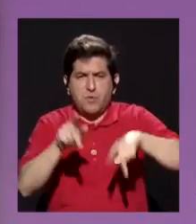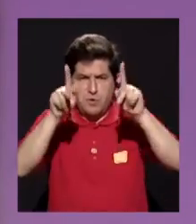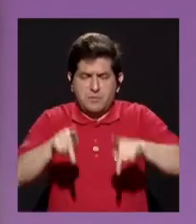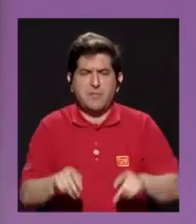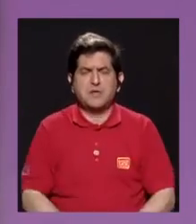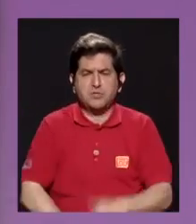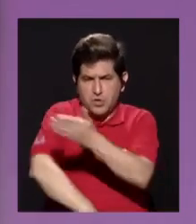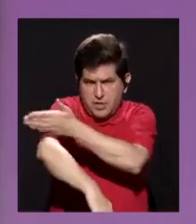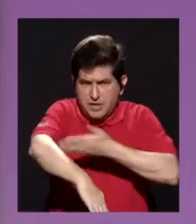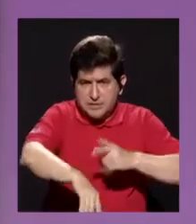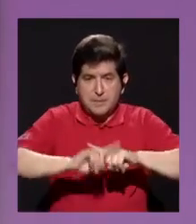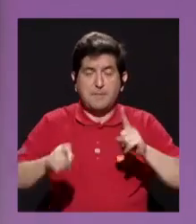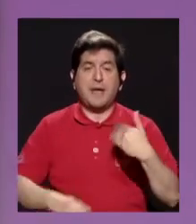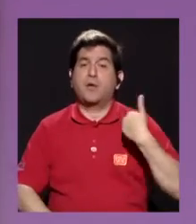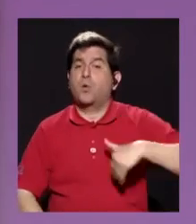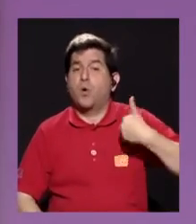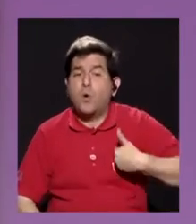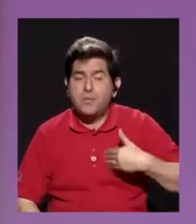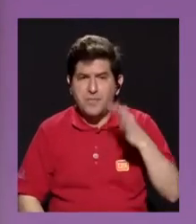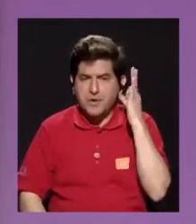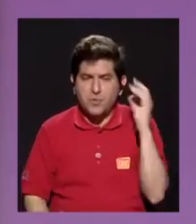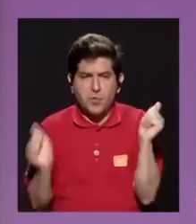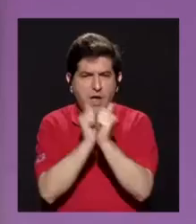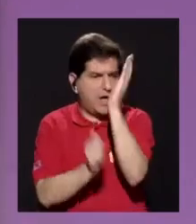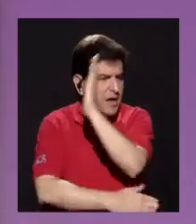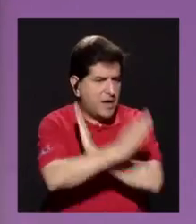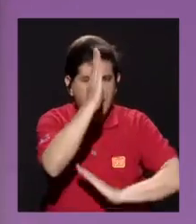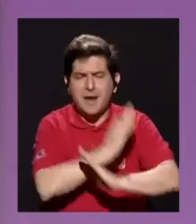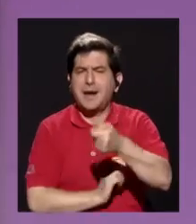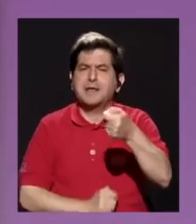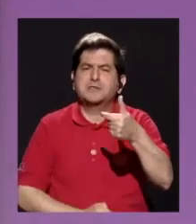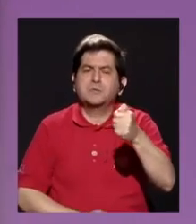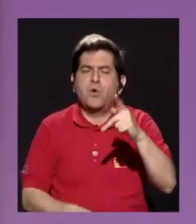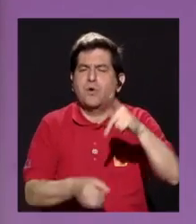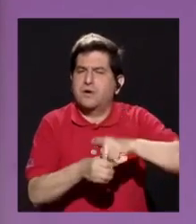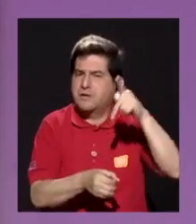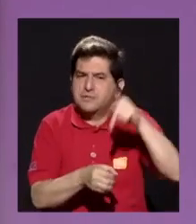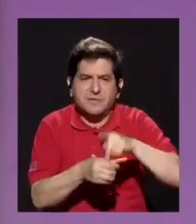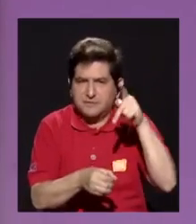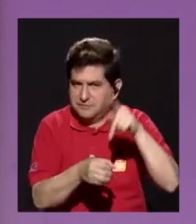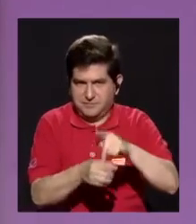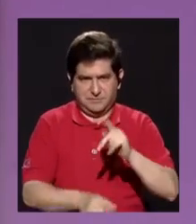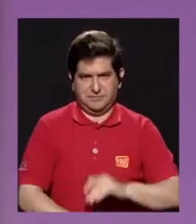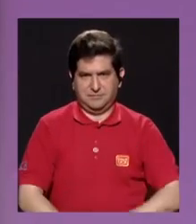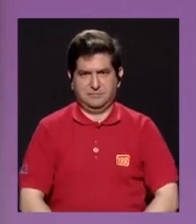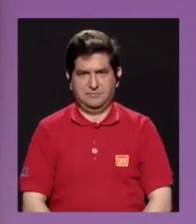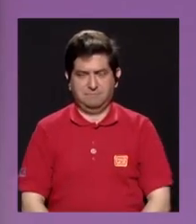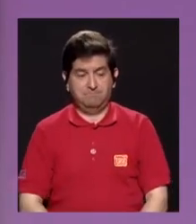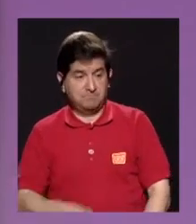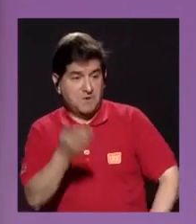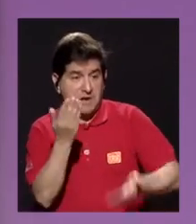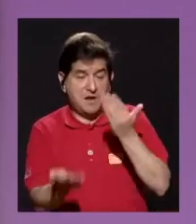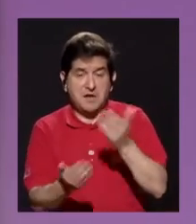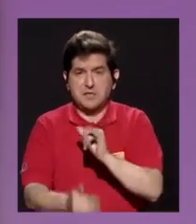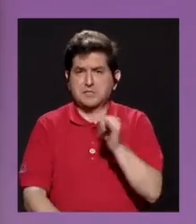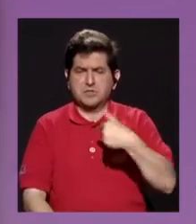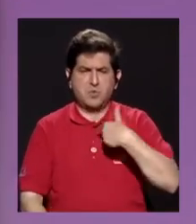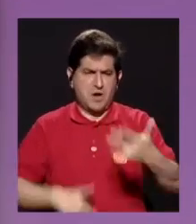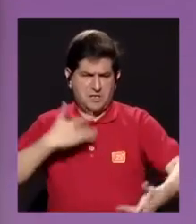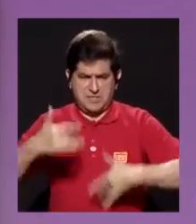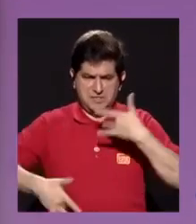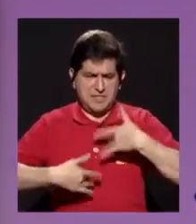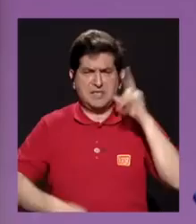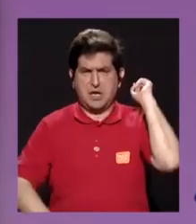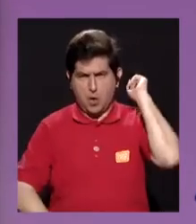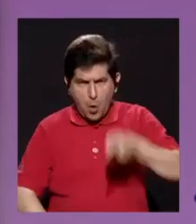están conformando hombres. Las mujeres con discapacidad en realidad somos muy pocas las que estamos participando. Entonces de repente también me he sentido un poco